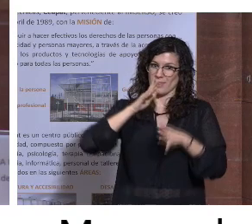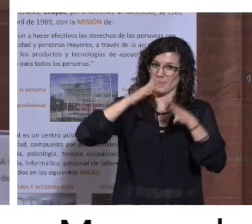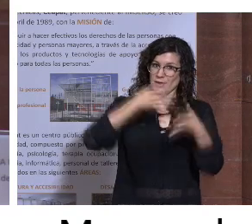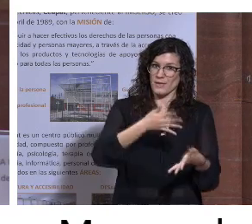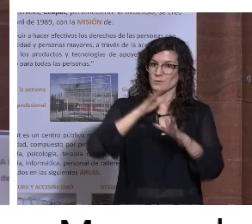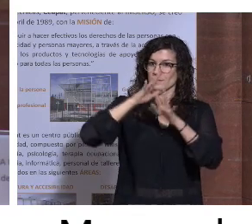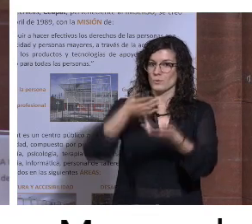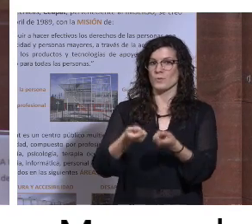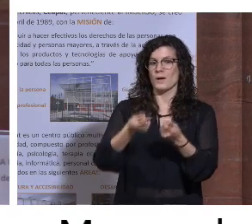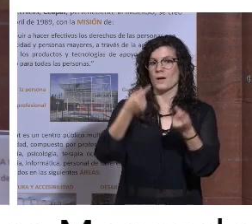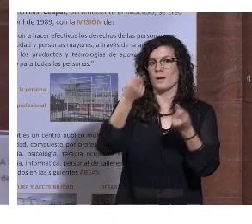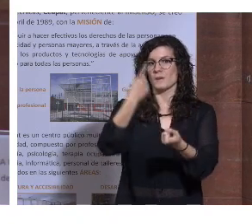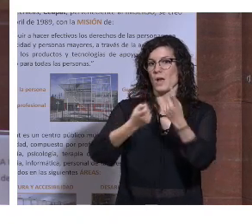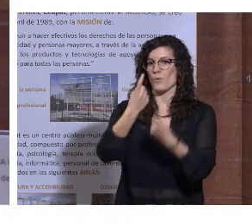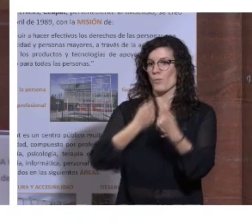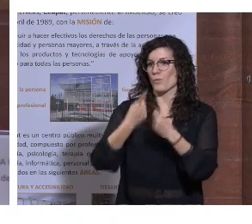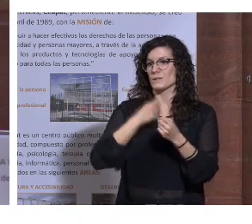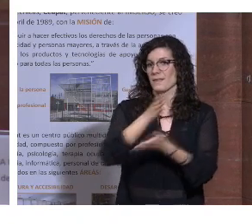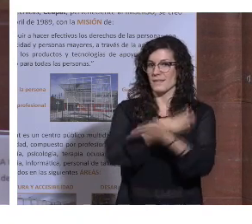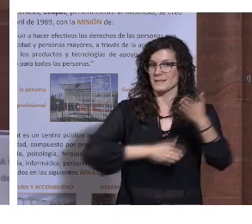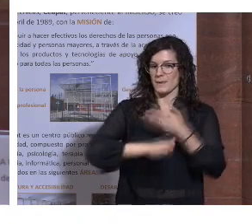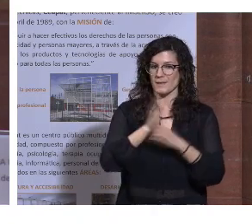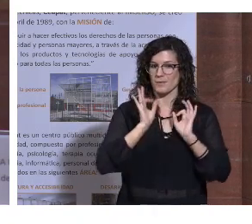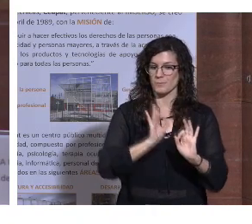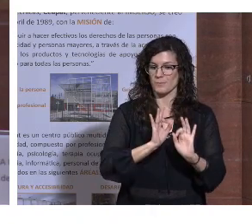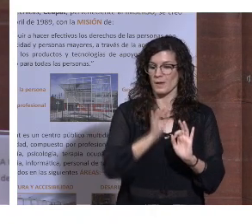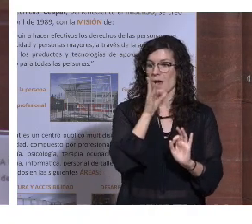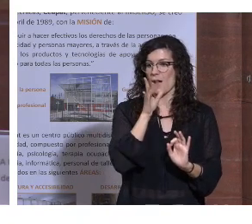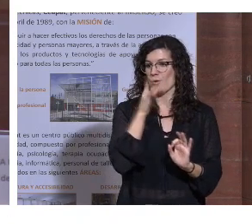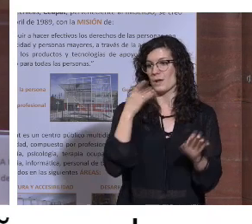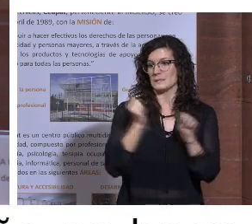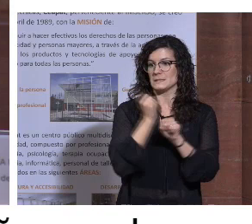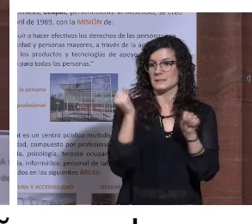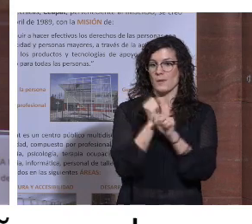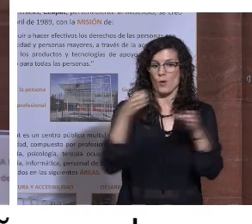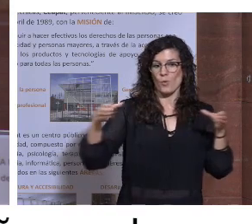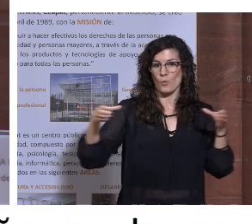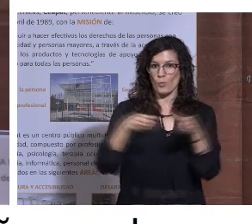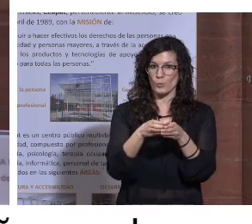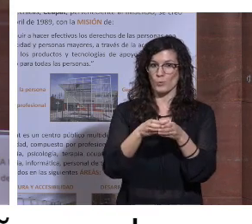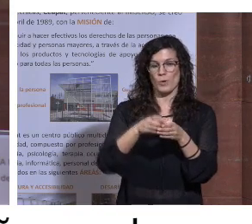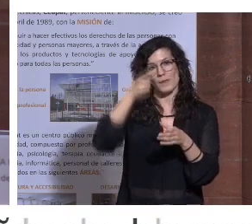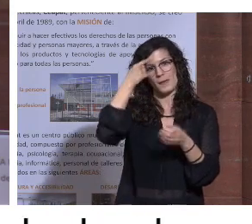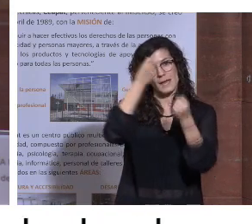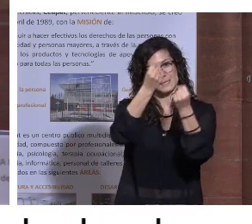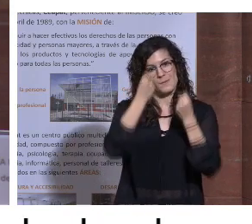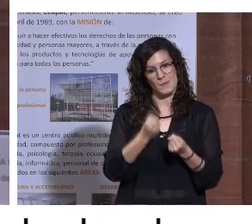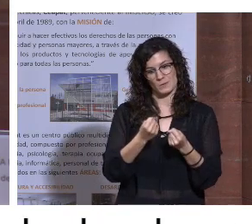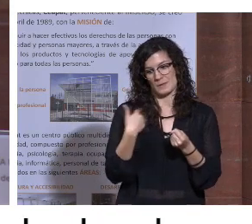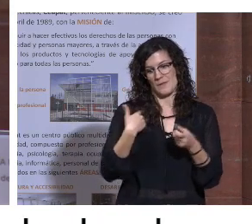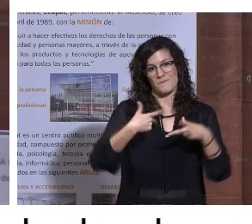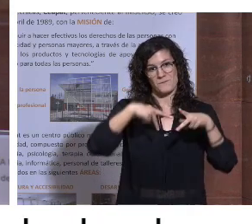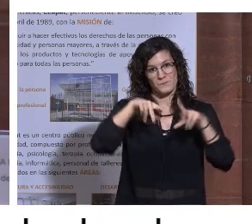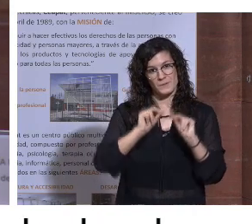de discapacidad. Ahora mismo se ha terminado el trabajo de un grupo de expertos en el INE, en